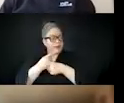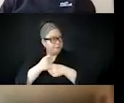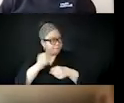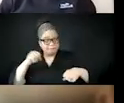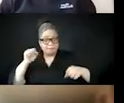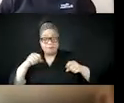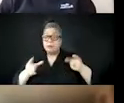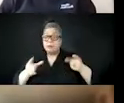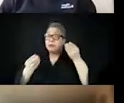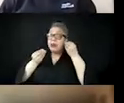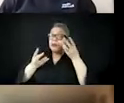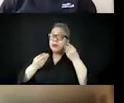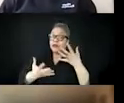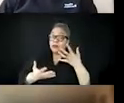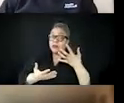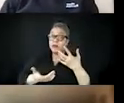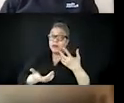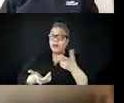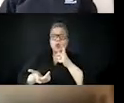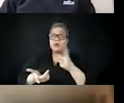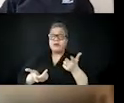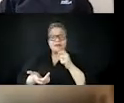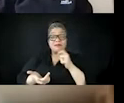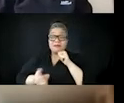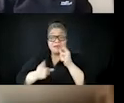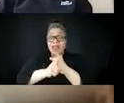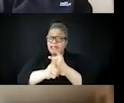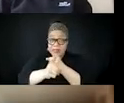es inexacta es involuntaria